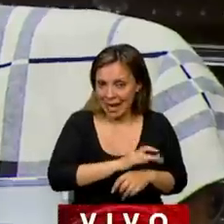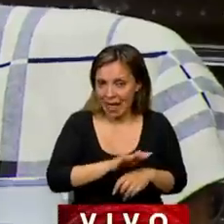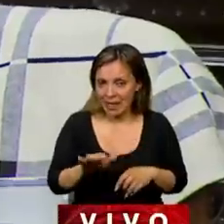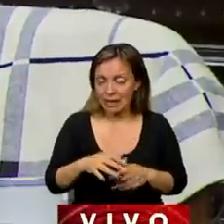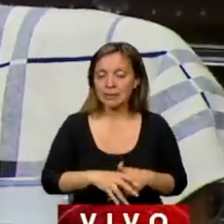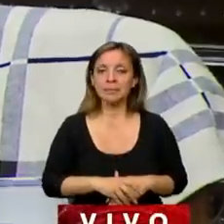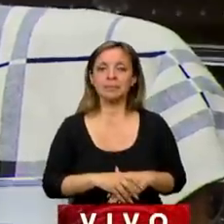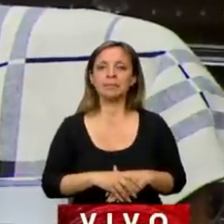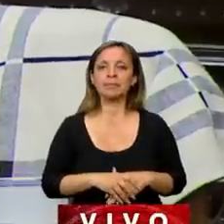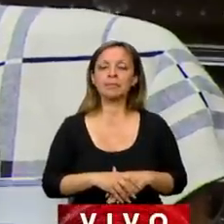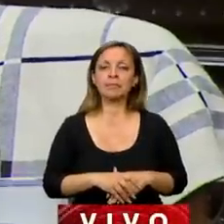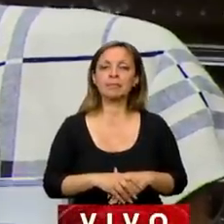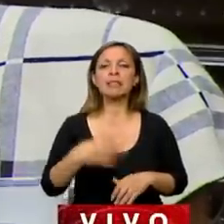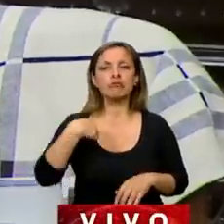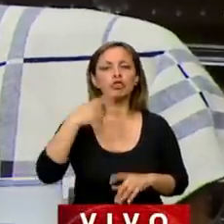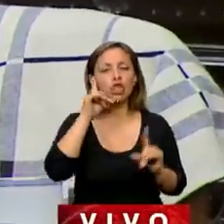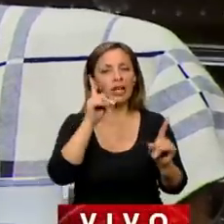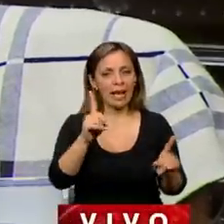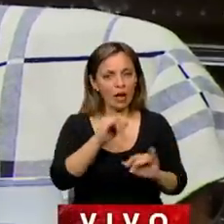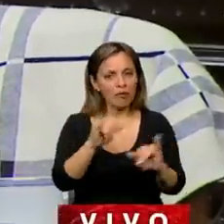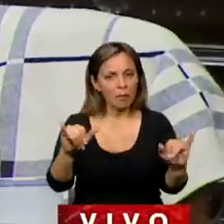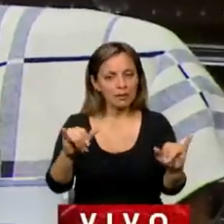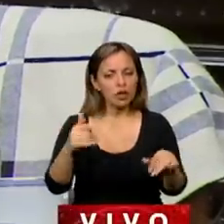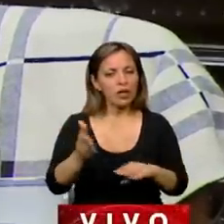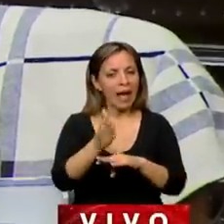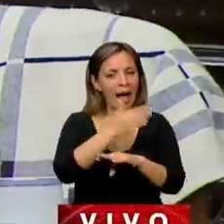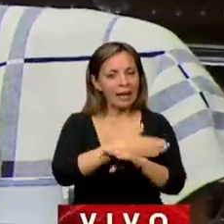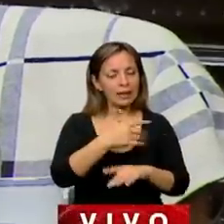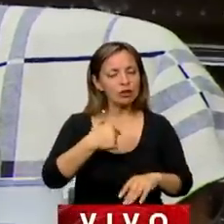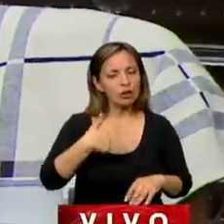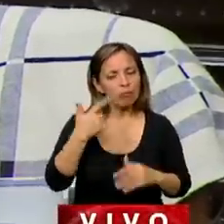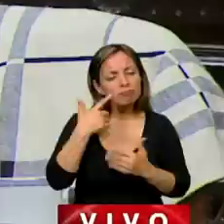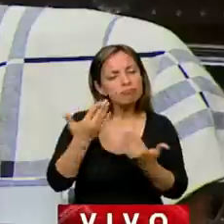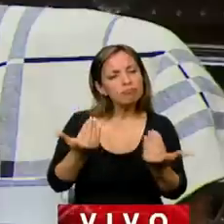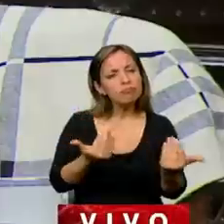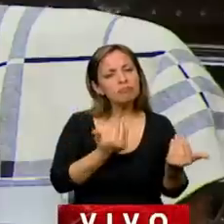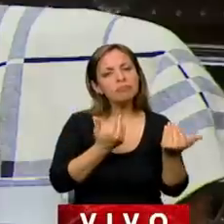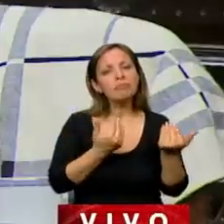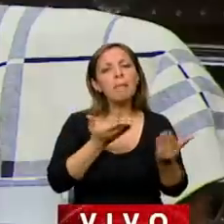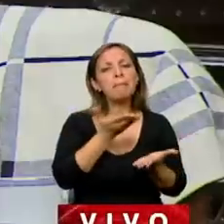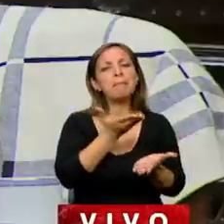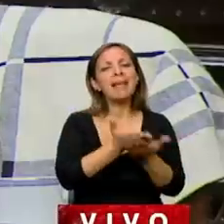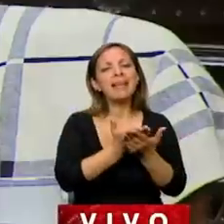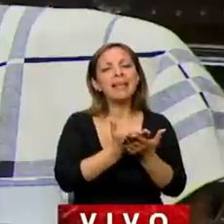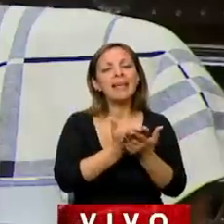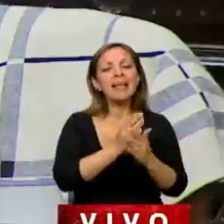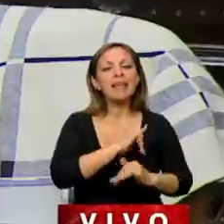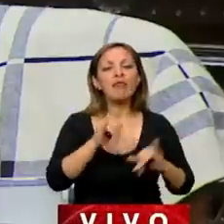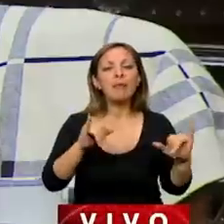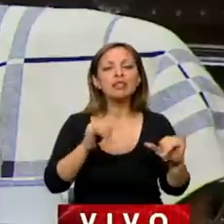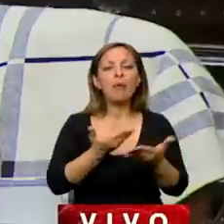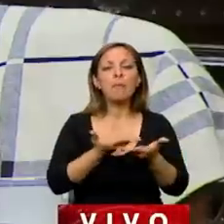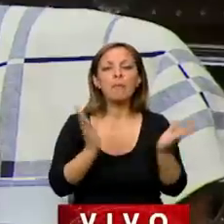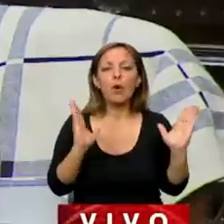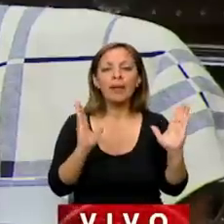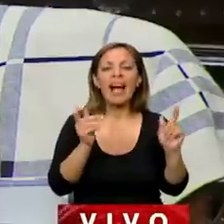Como creo en la información, me he tomado el trabajo de pedir un acceso de información pública al organismo que